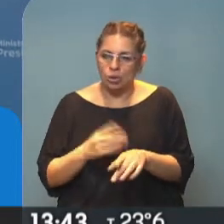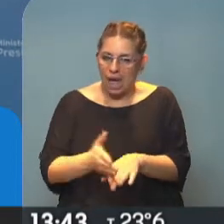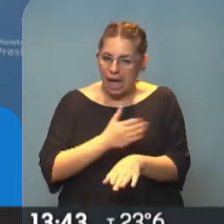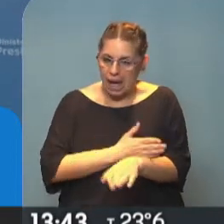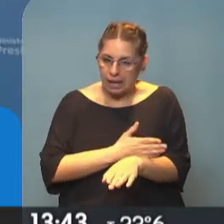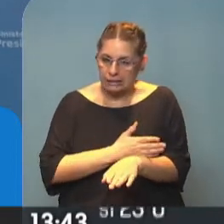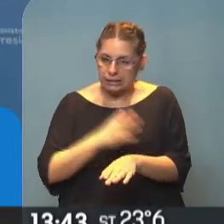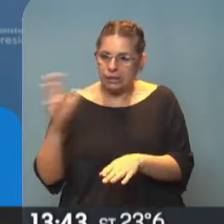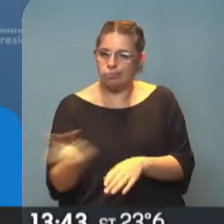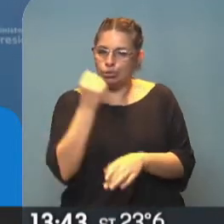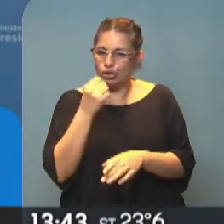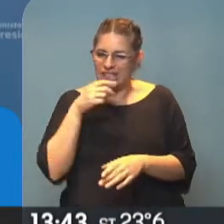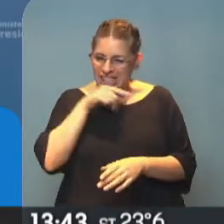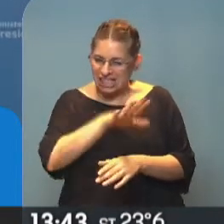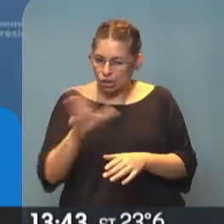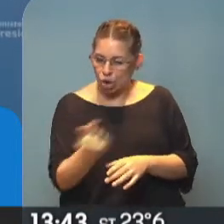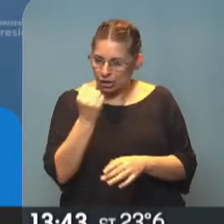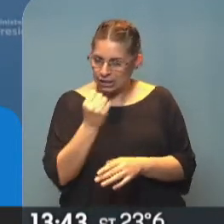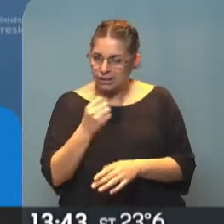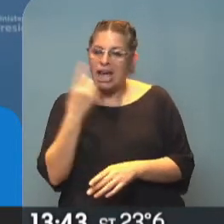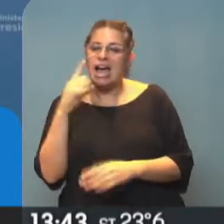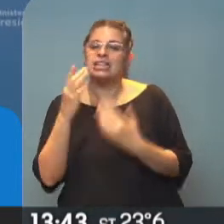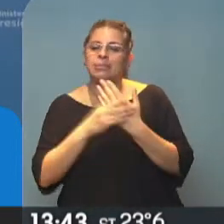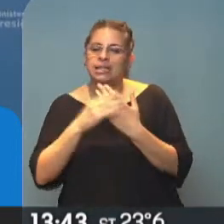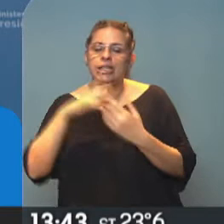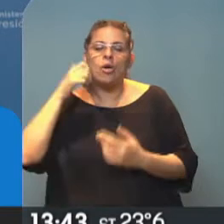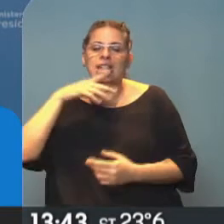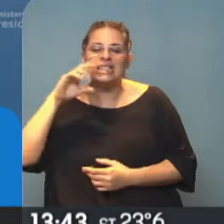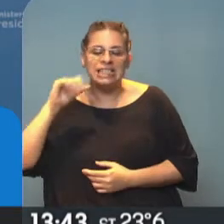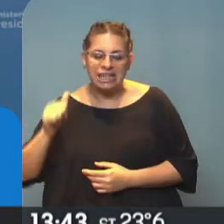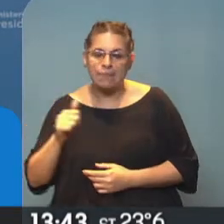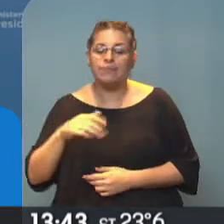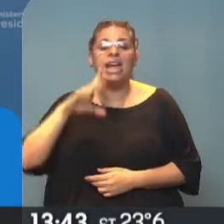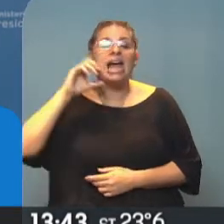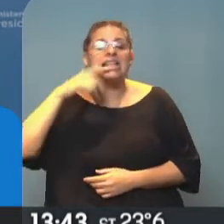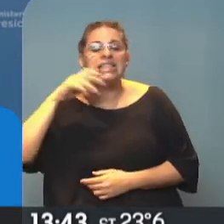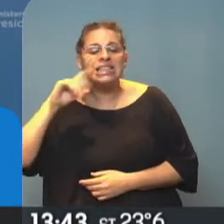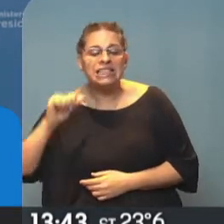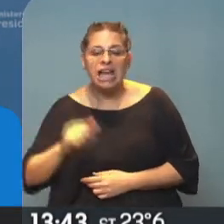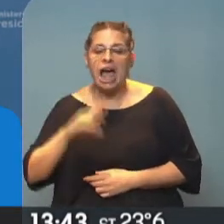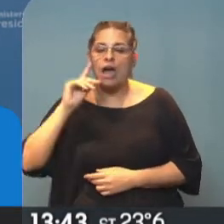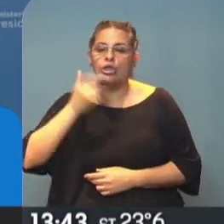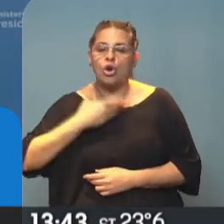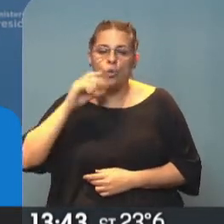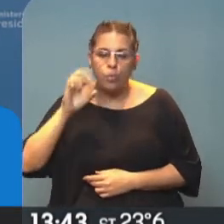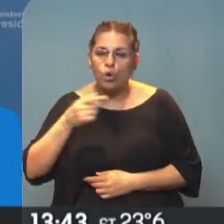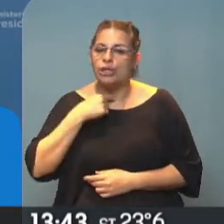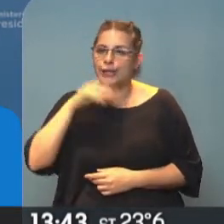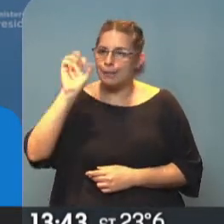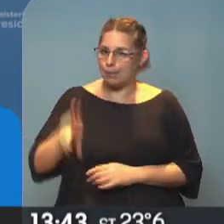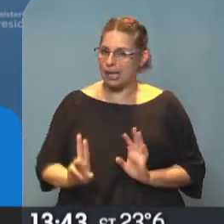anterior a la conquista del desierto durante el ministerio de Adolfo Alsina. Adolfo Alsina intentó hacer un